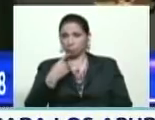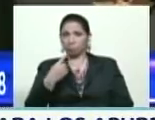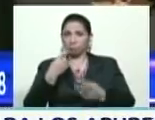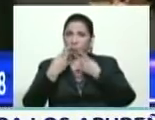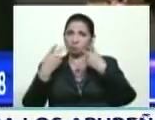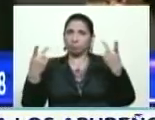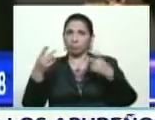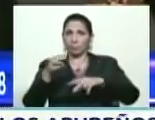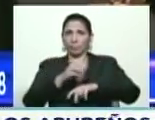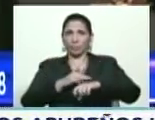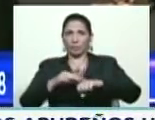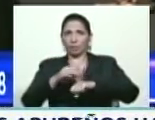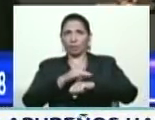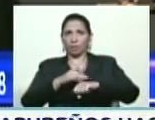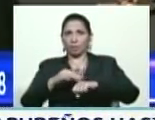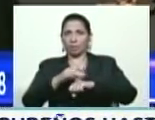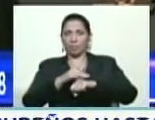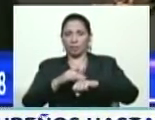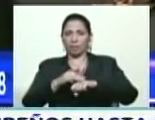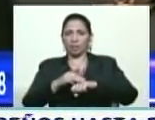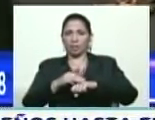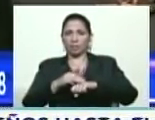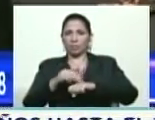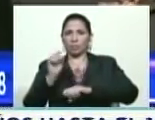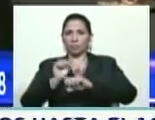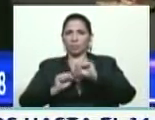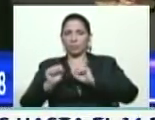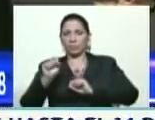el ministro Vladimir Padrino López,